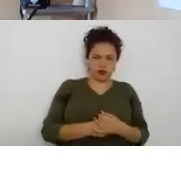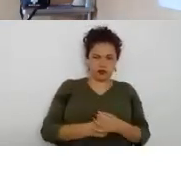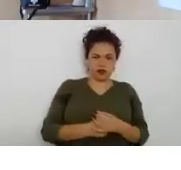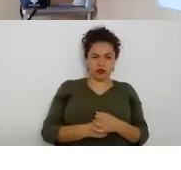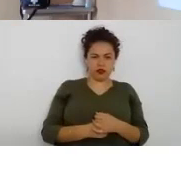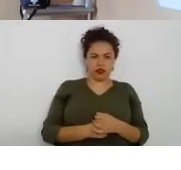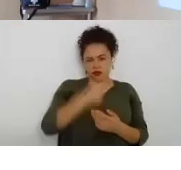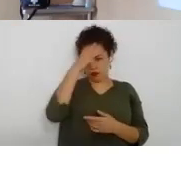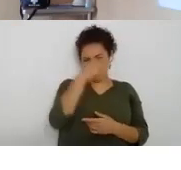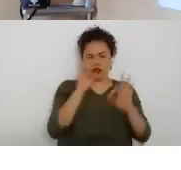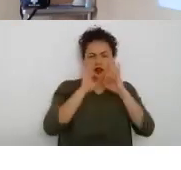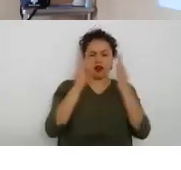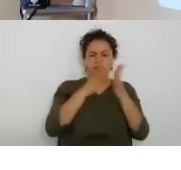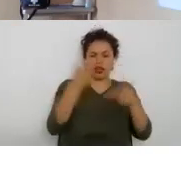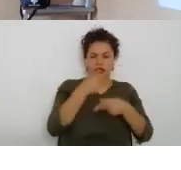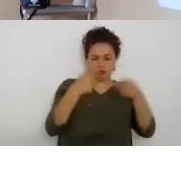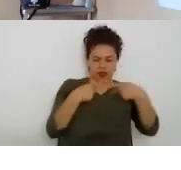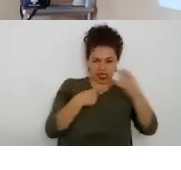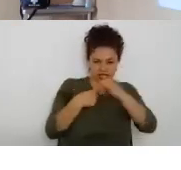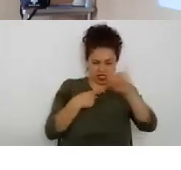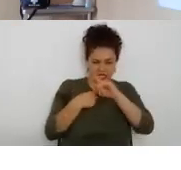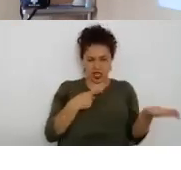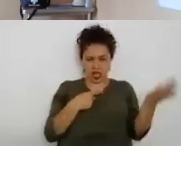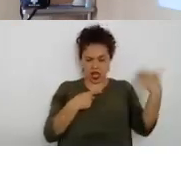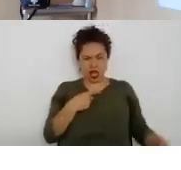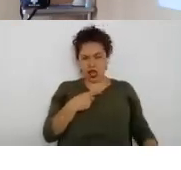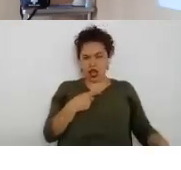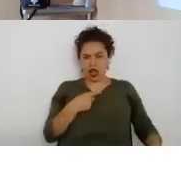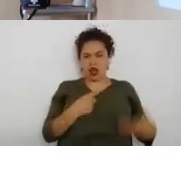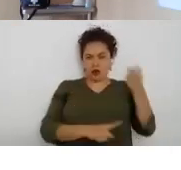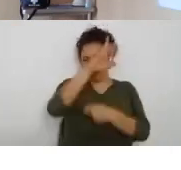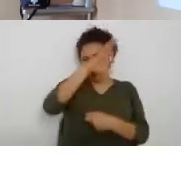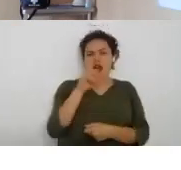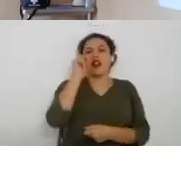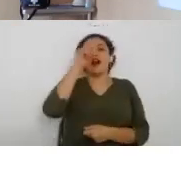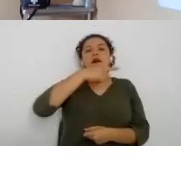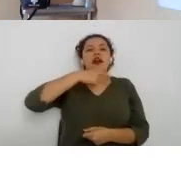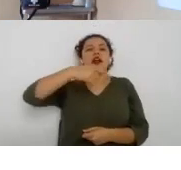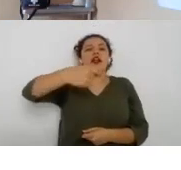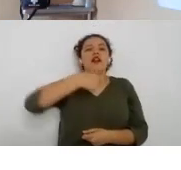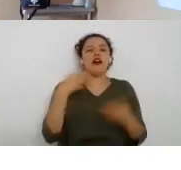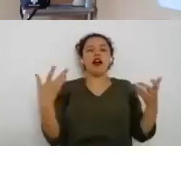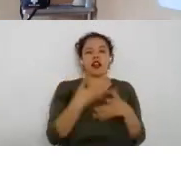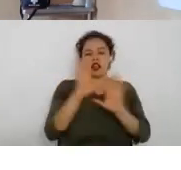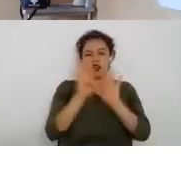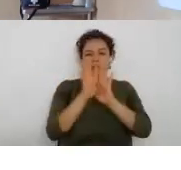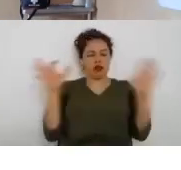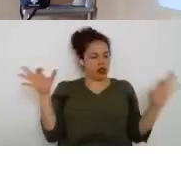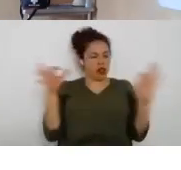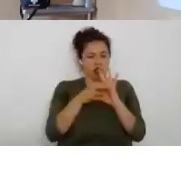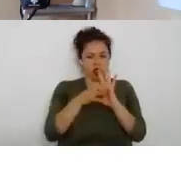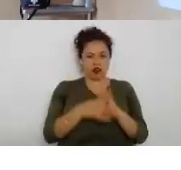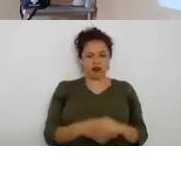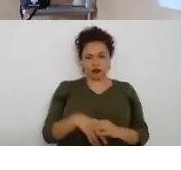parte posterior de la pierna izquierda. ¿Ok? Entonces lo que voy a hacer ahí tal cual va a ser un match.